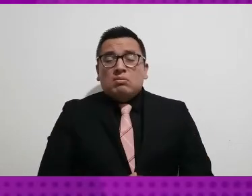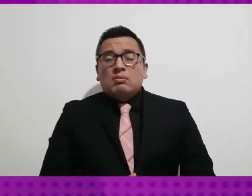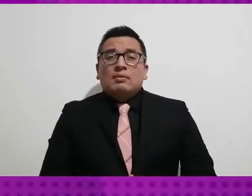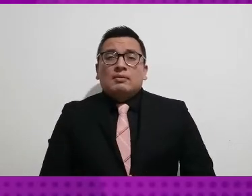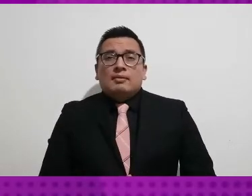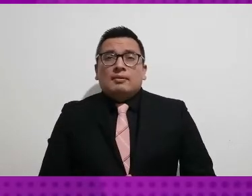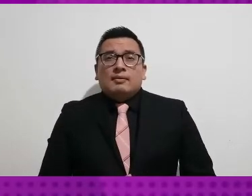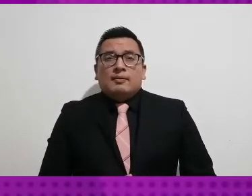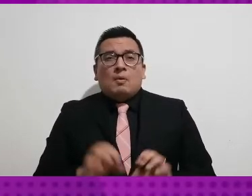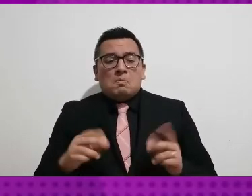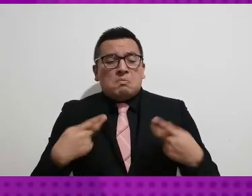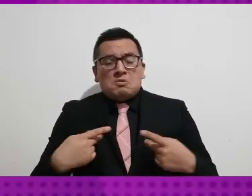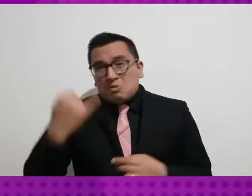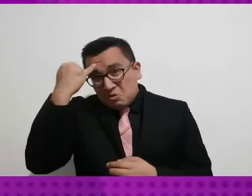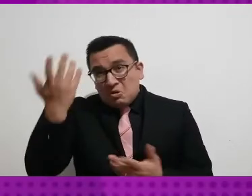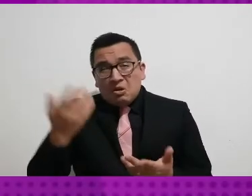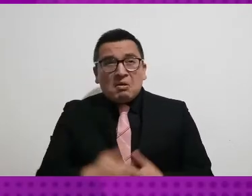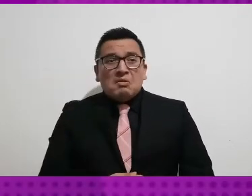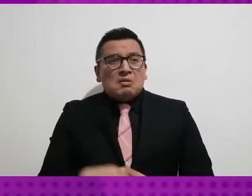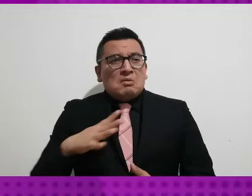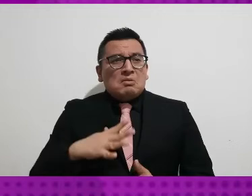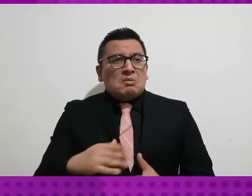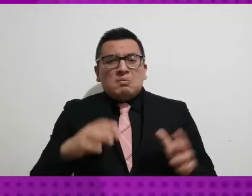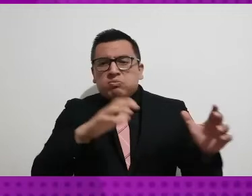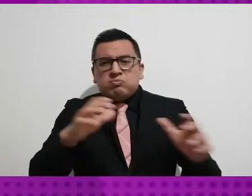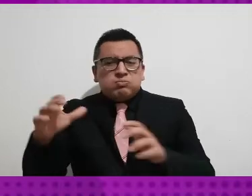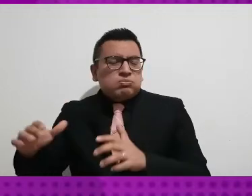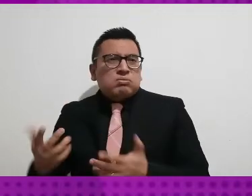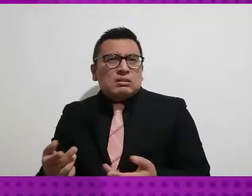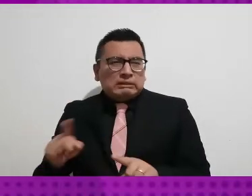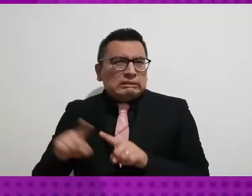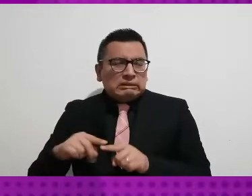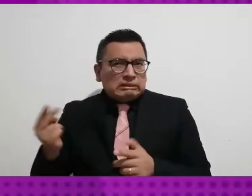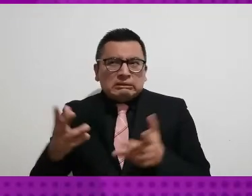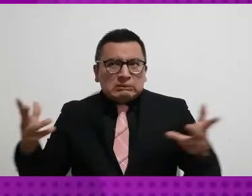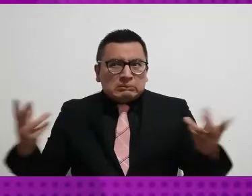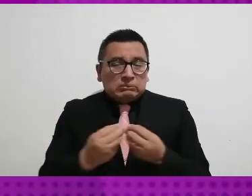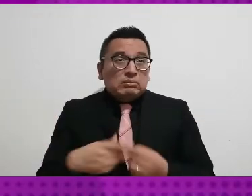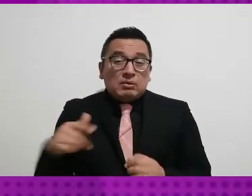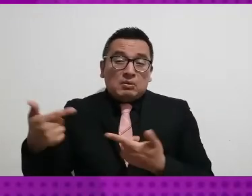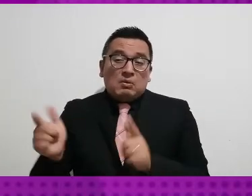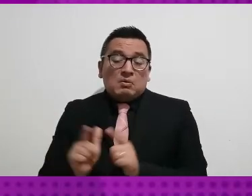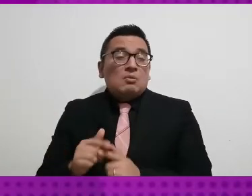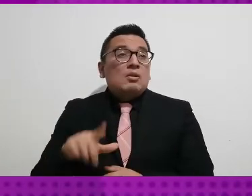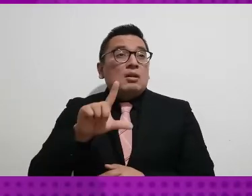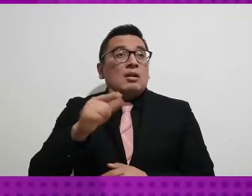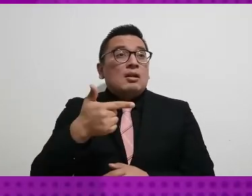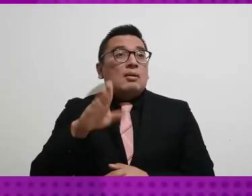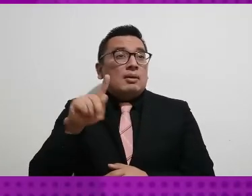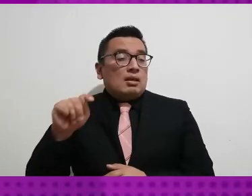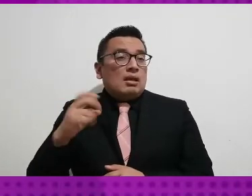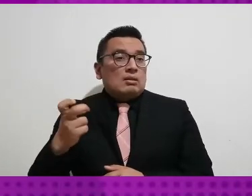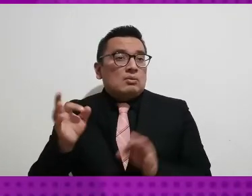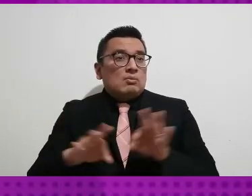históricamente discriminado, las personas indígenas. Hay muchos temas que hay que incluir. Okay. Pero el caso de los grupos LGBT para mí